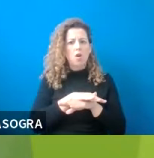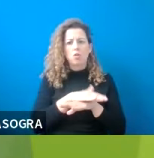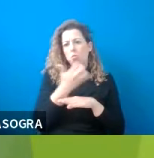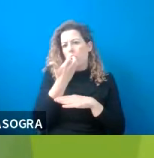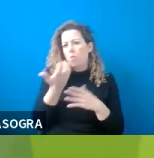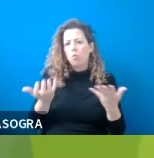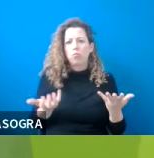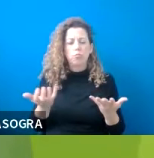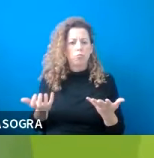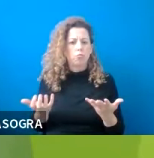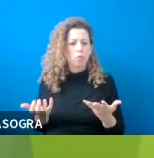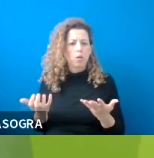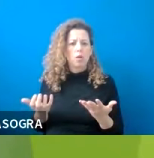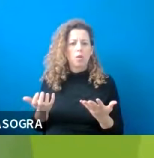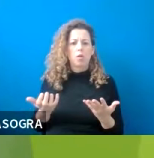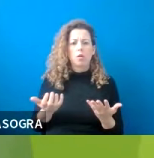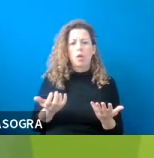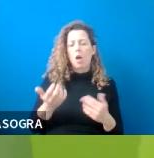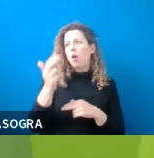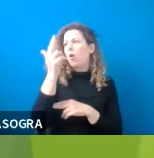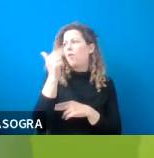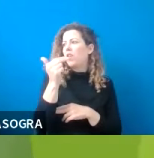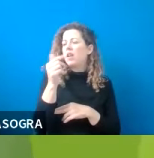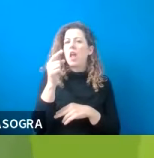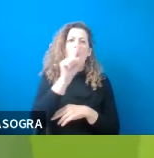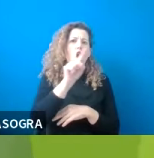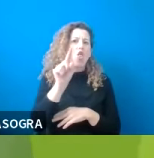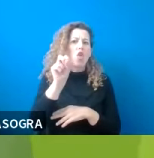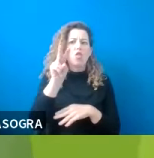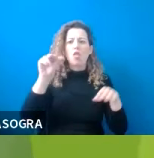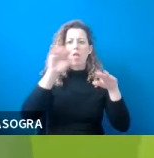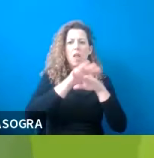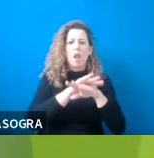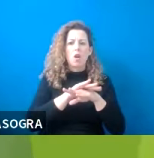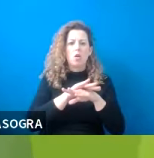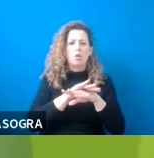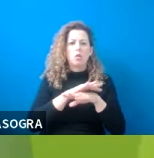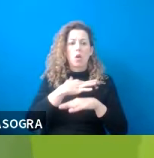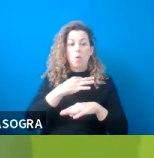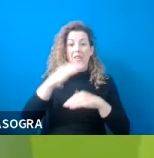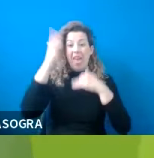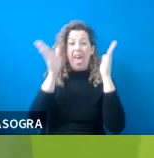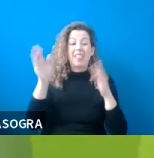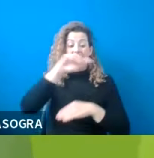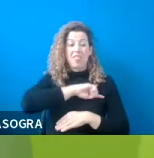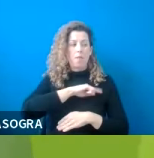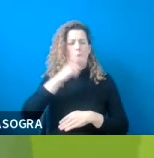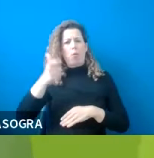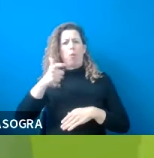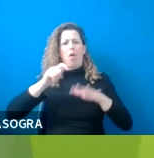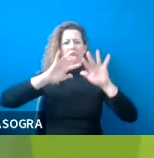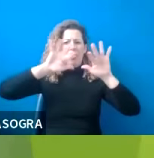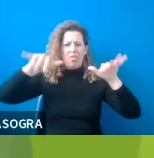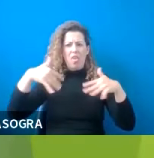más o menos a las 11 o 12 de la noche y tardaron 10 horas en atenderme los